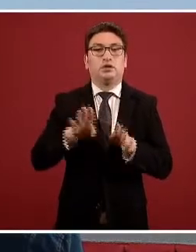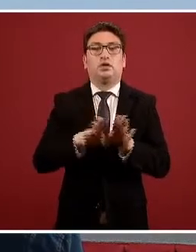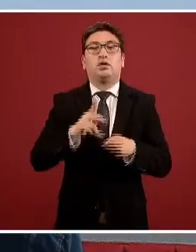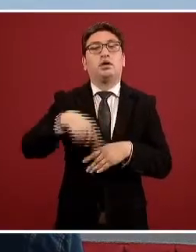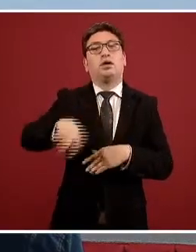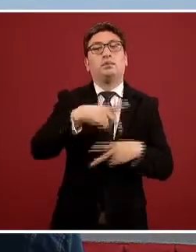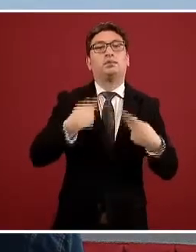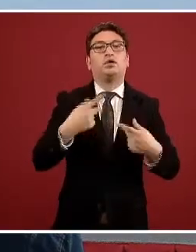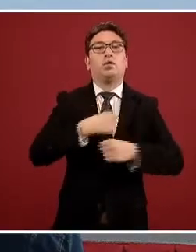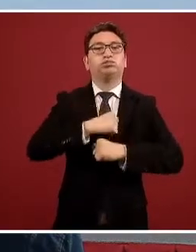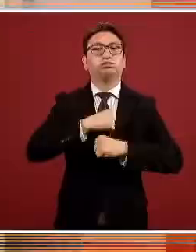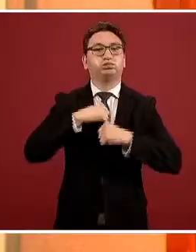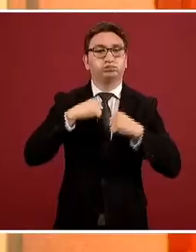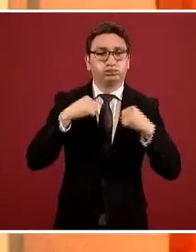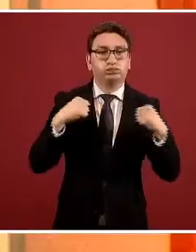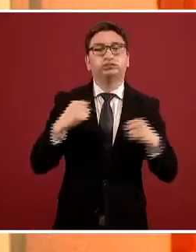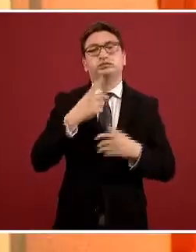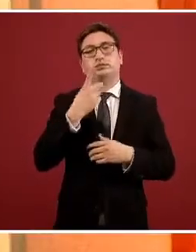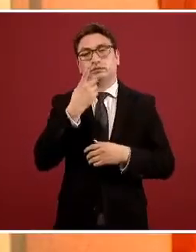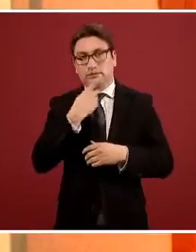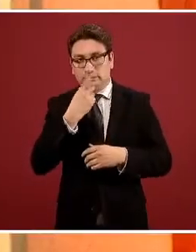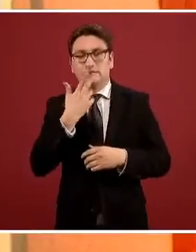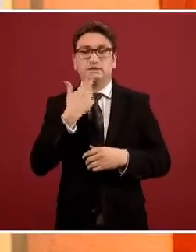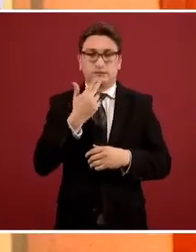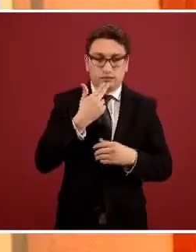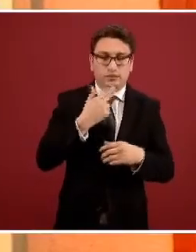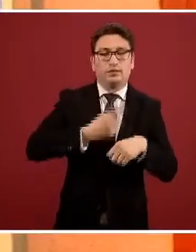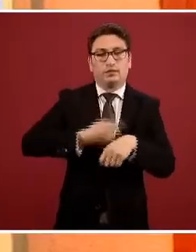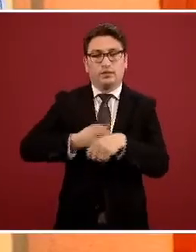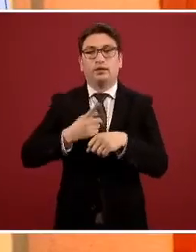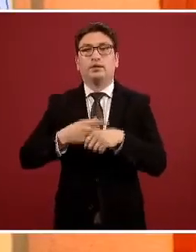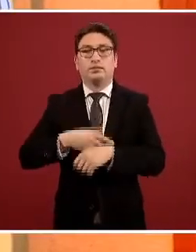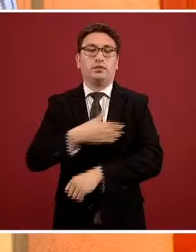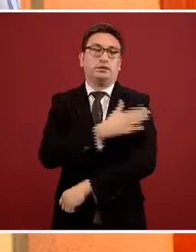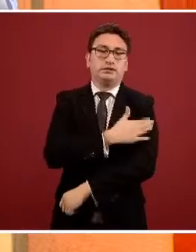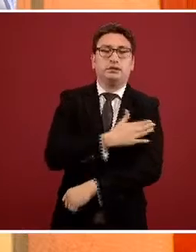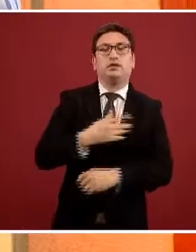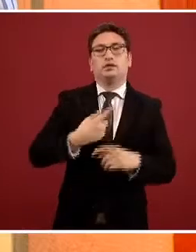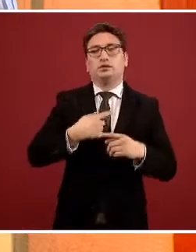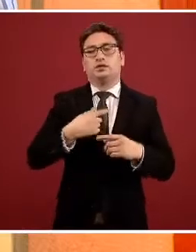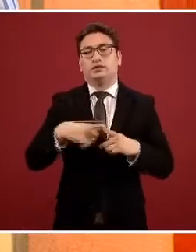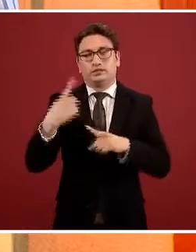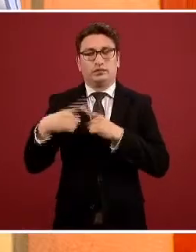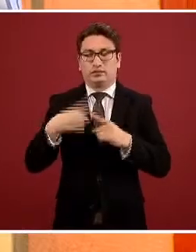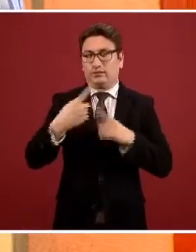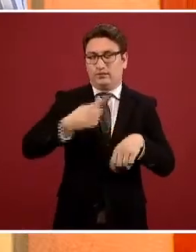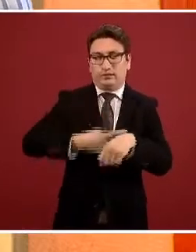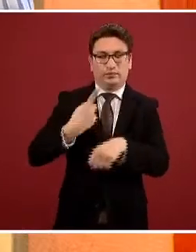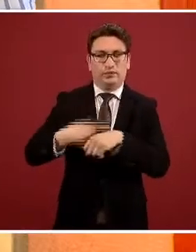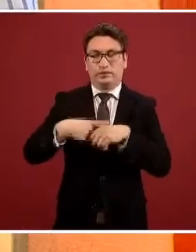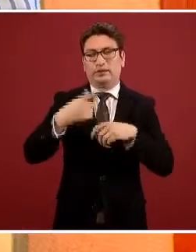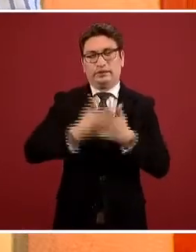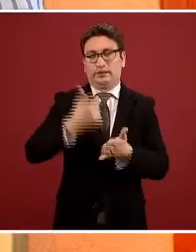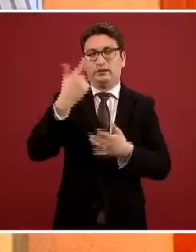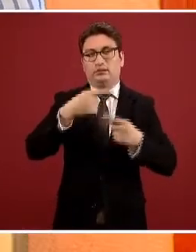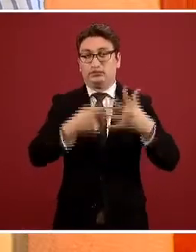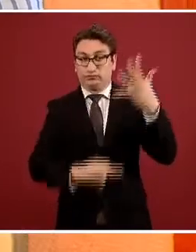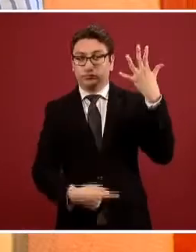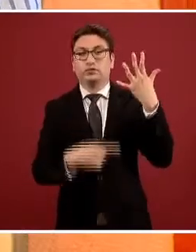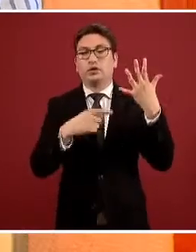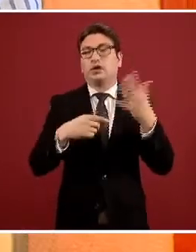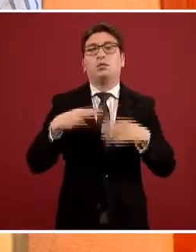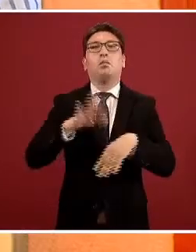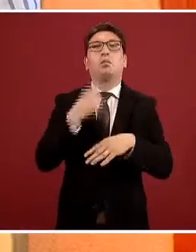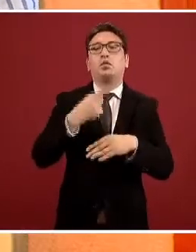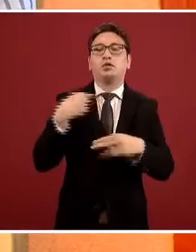obesidad, sobrepeso, diabetes, hipertensión y las demás enfermedades crónicas, todas ellas asociadas a más de 4 décadas